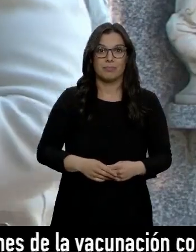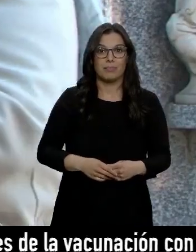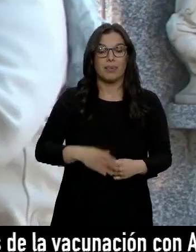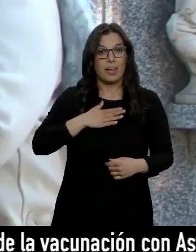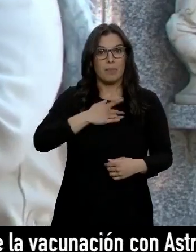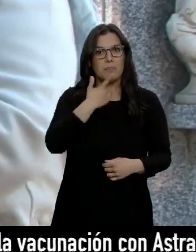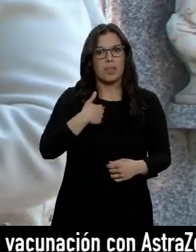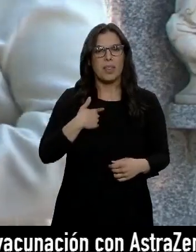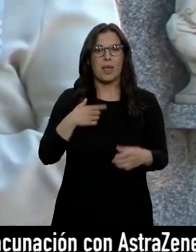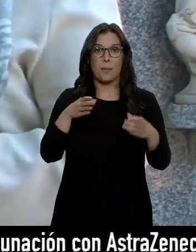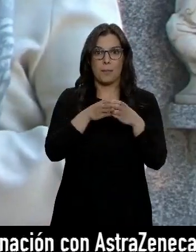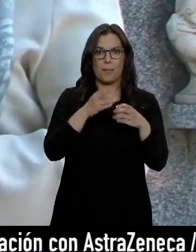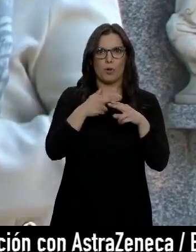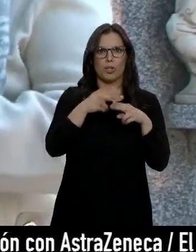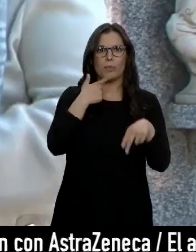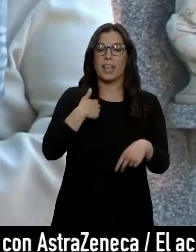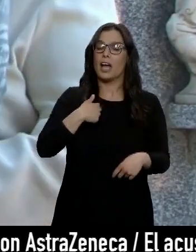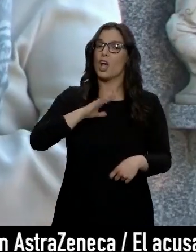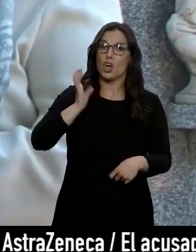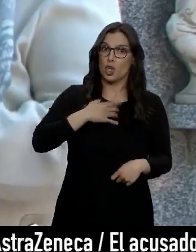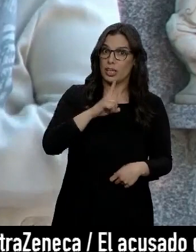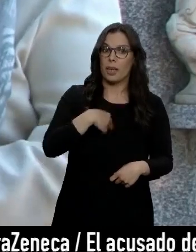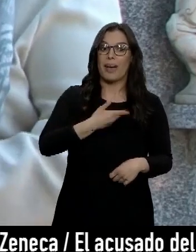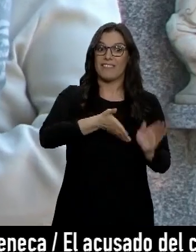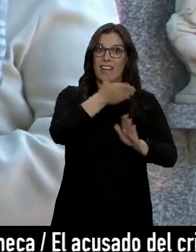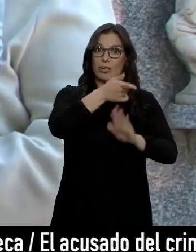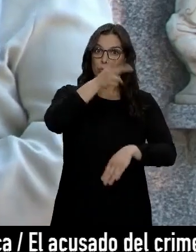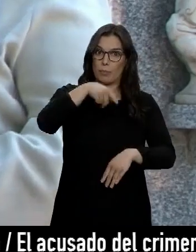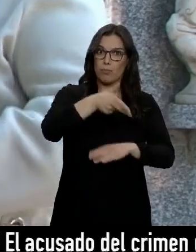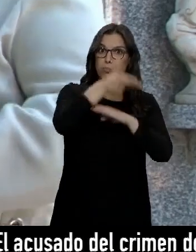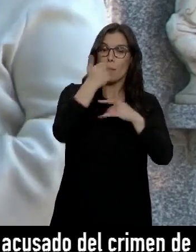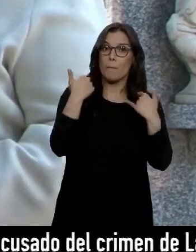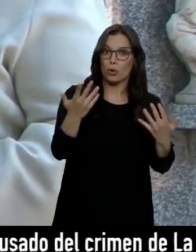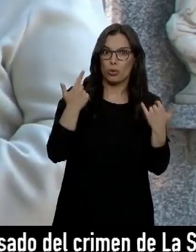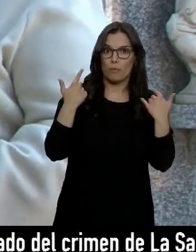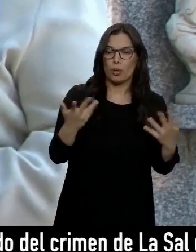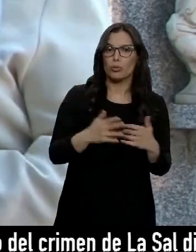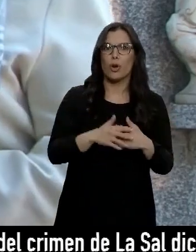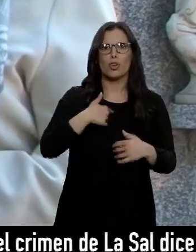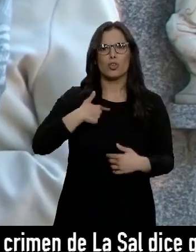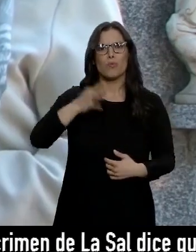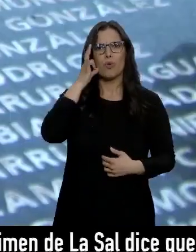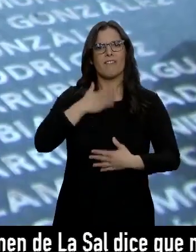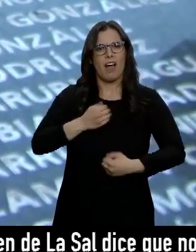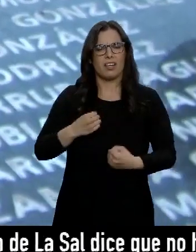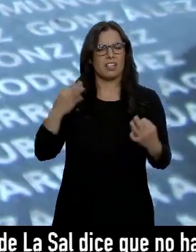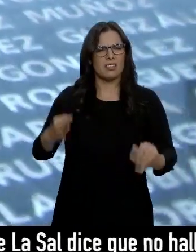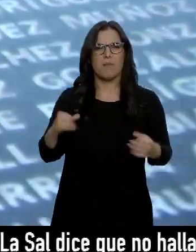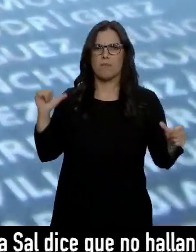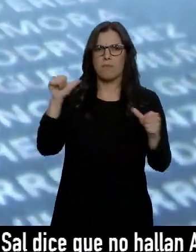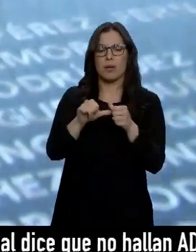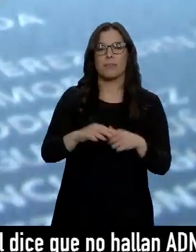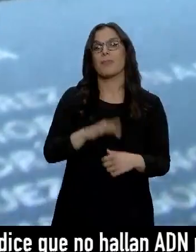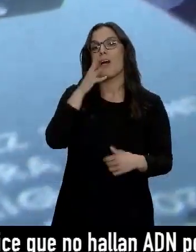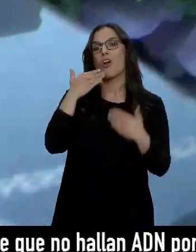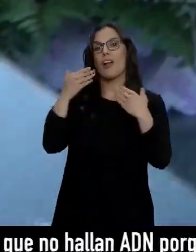decían, no te atrevas a hacer eso, Esperanza, que te van a fusilar, que todavía es muy pronto. He sido una mujer yo siempre muy valiente. Ahora y por